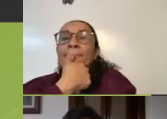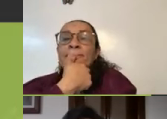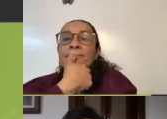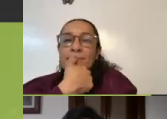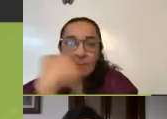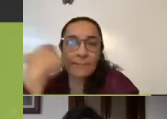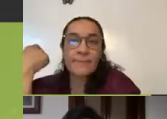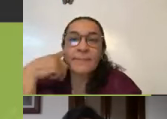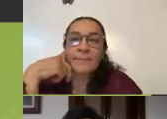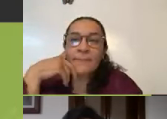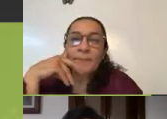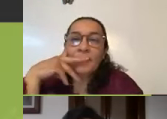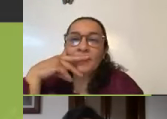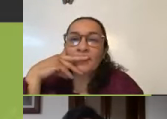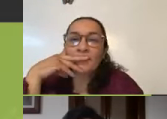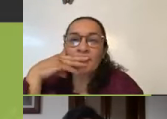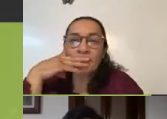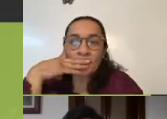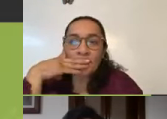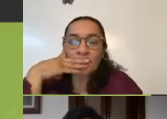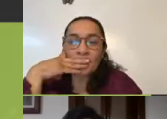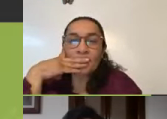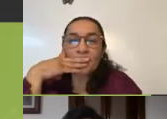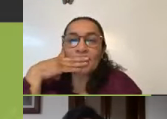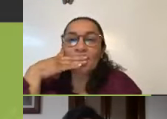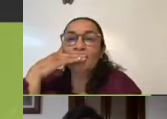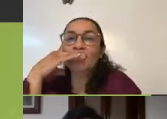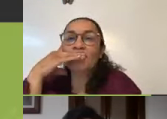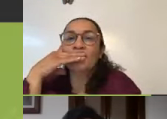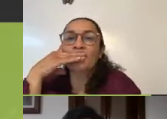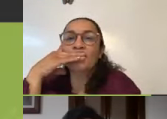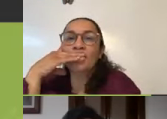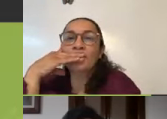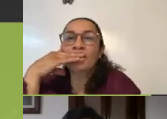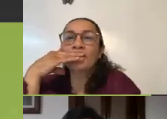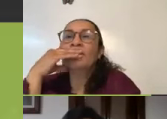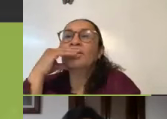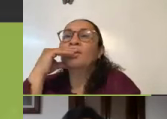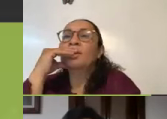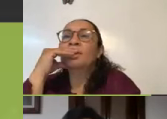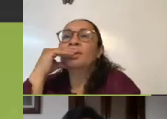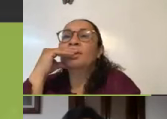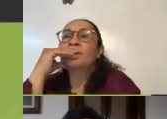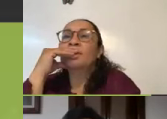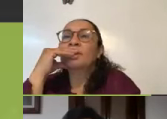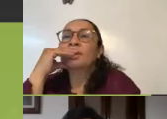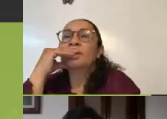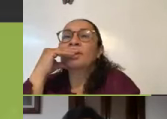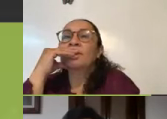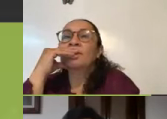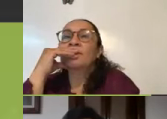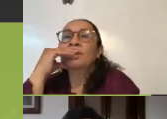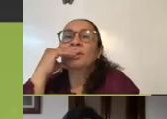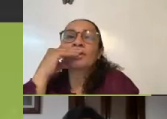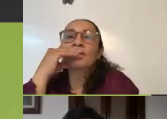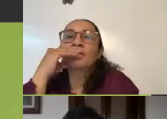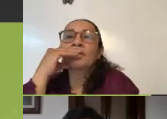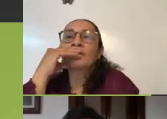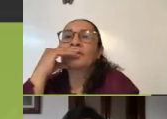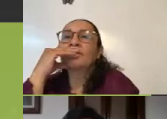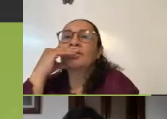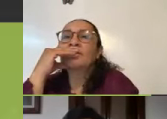Administración y Finanzas y proporcionar información de las empresas que le prestan dichos servicios. Ello con